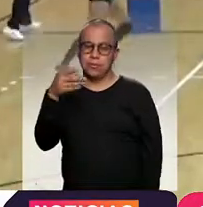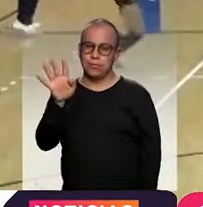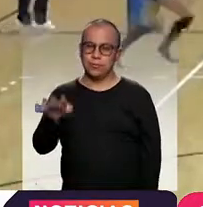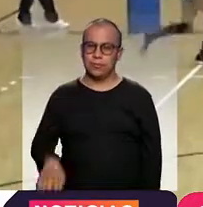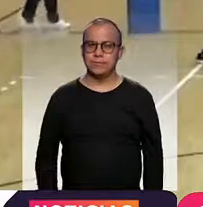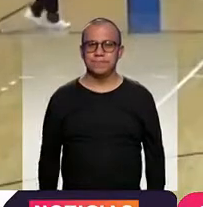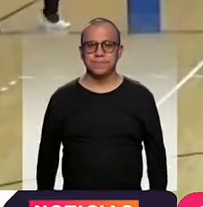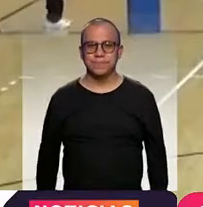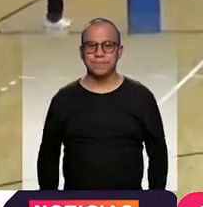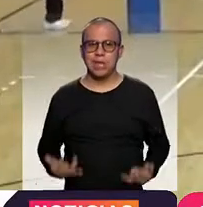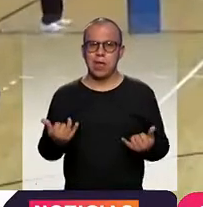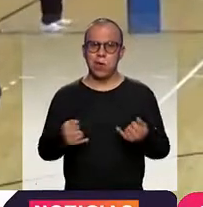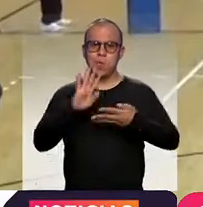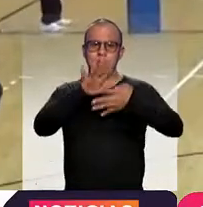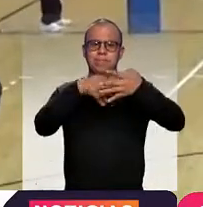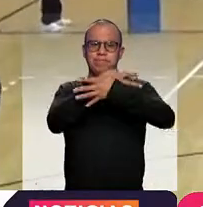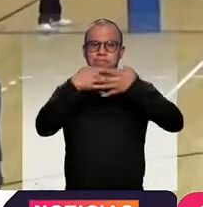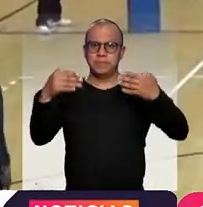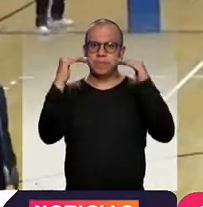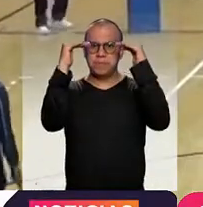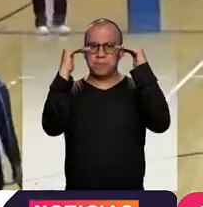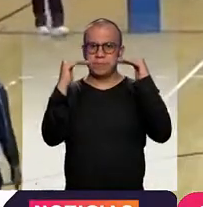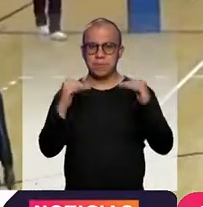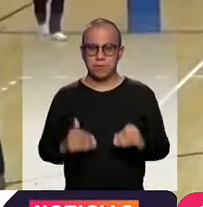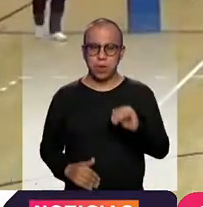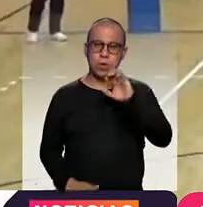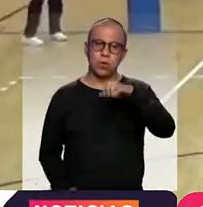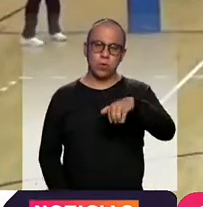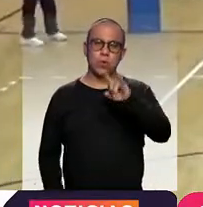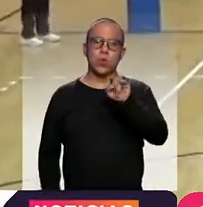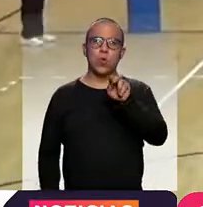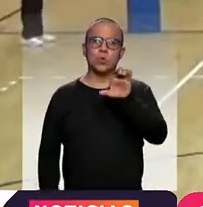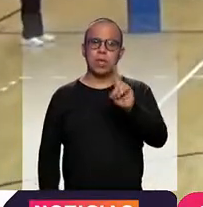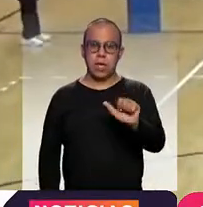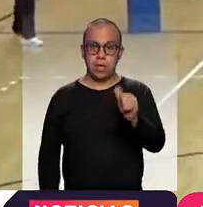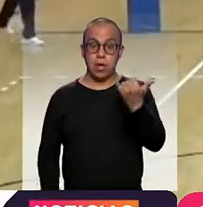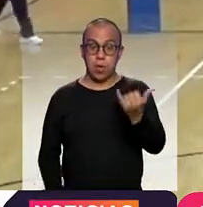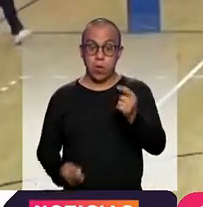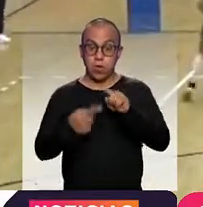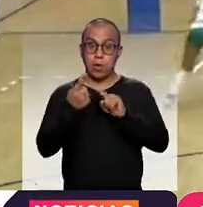25-14. La tabla de posiciones sigue liderada por la UTCA con 22 puntos,